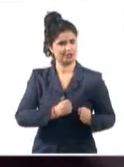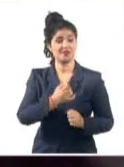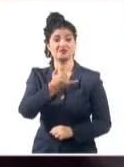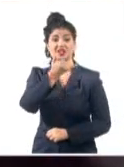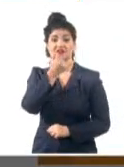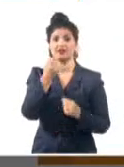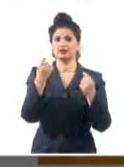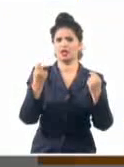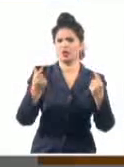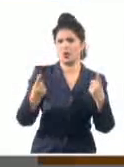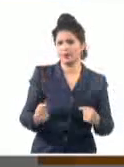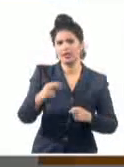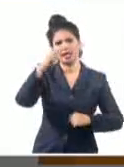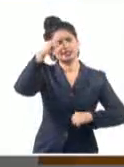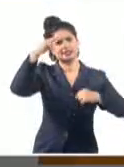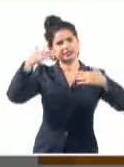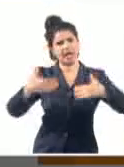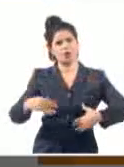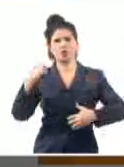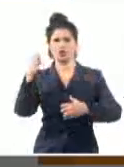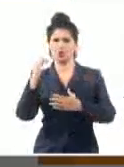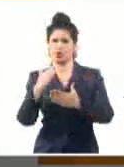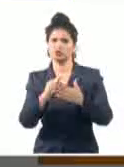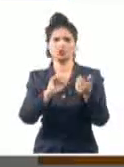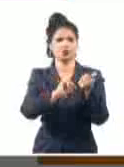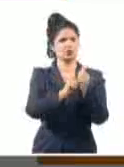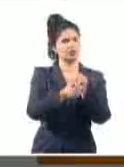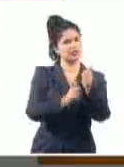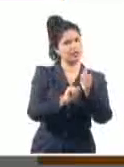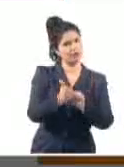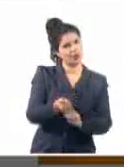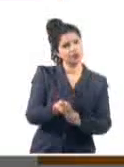de la nación caribeña de más de 130 mil millones de dólares.